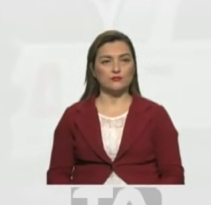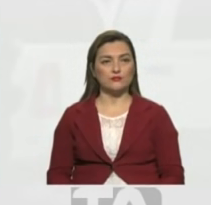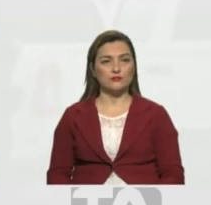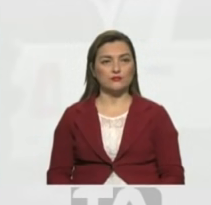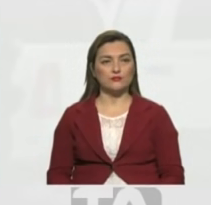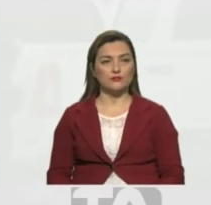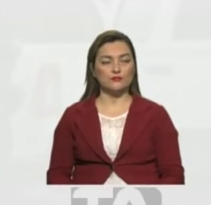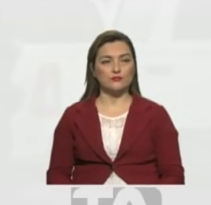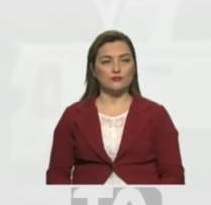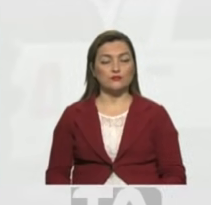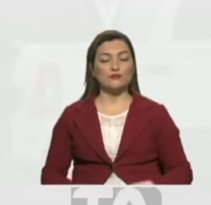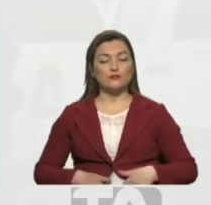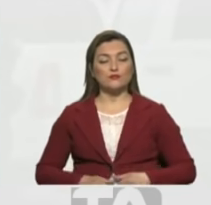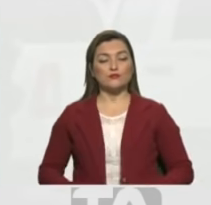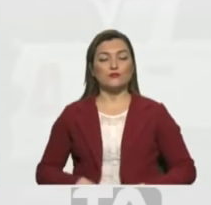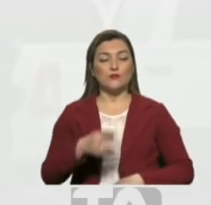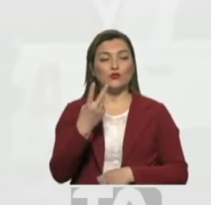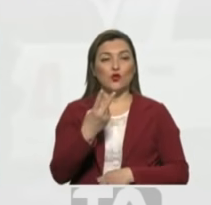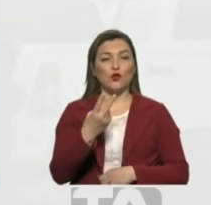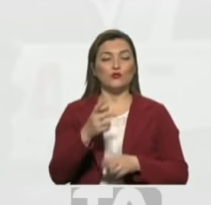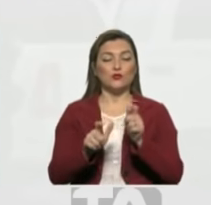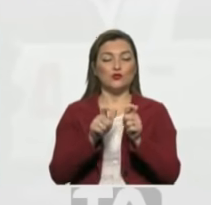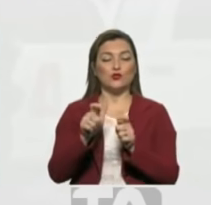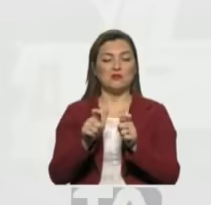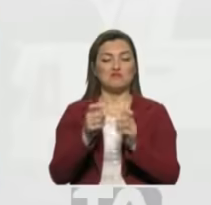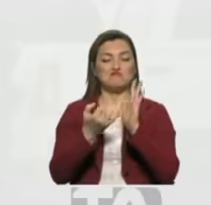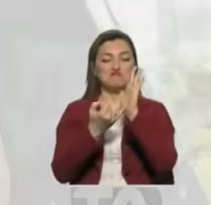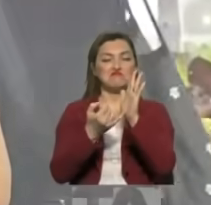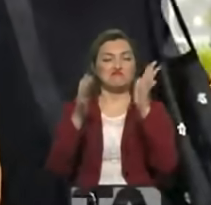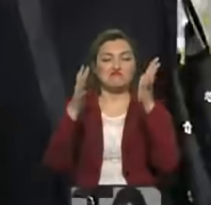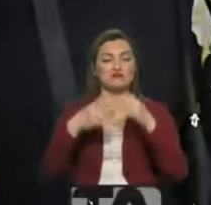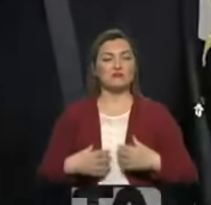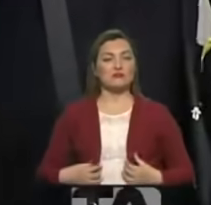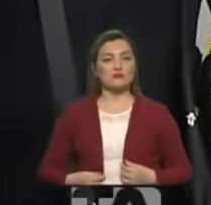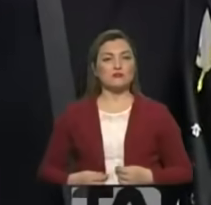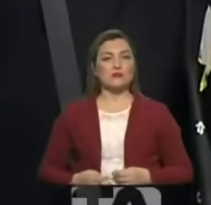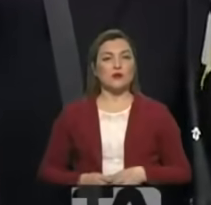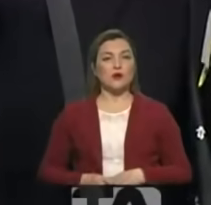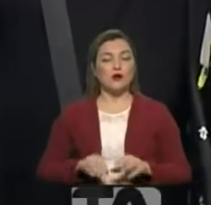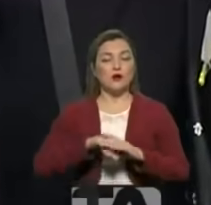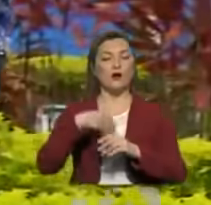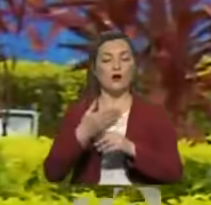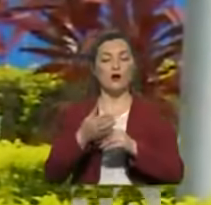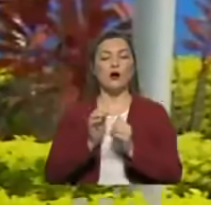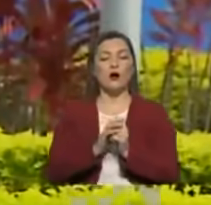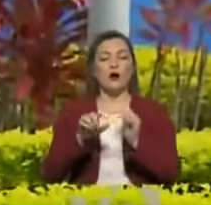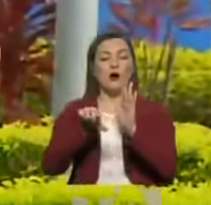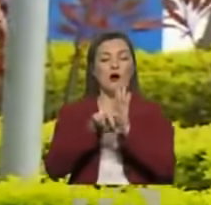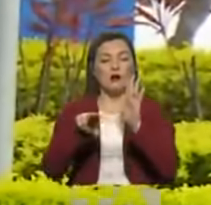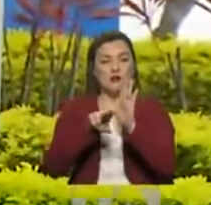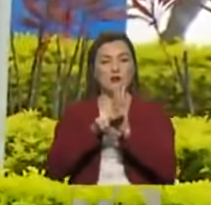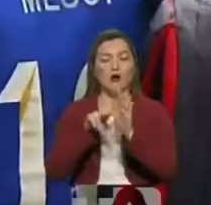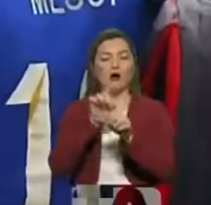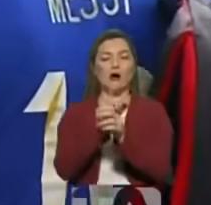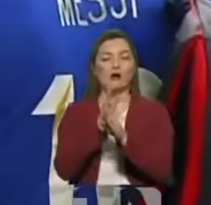Chaguay Mancero, mientras que hay 2 cuerpos que aún no han sido identificados. En los exteriores del laboratorio de criminalística llegaron